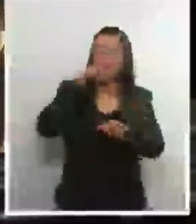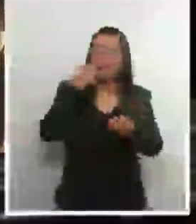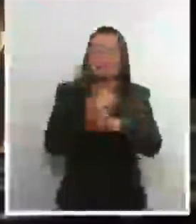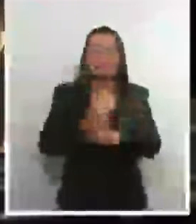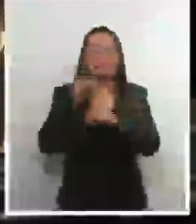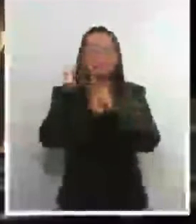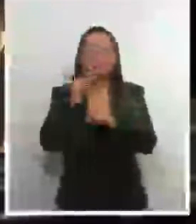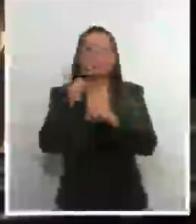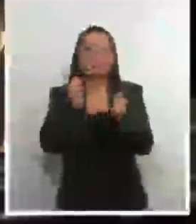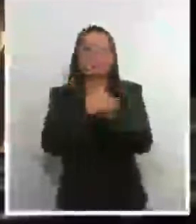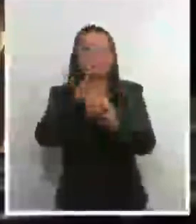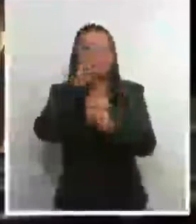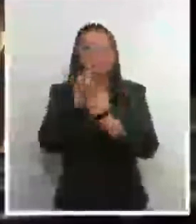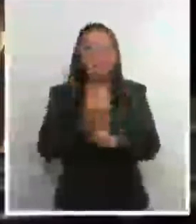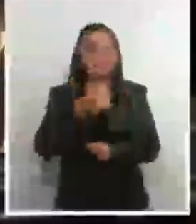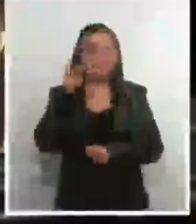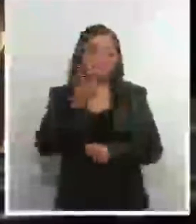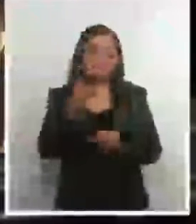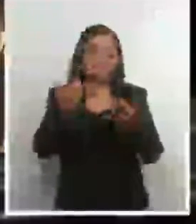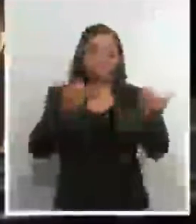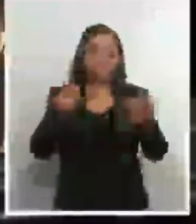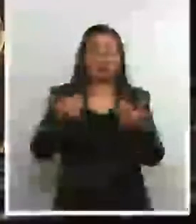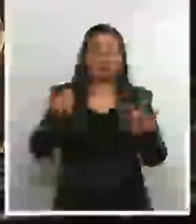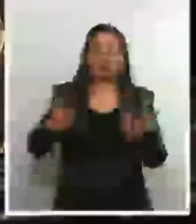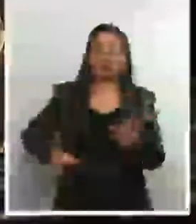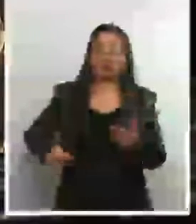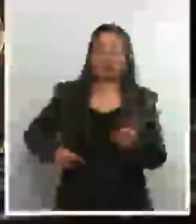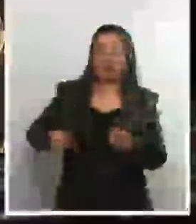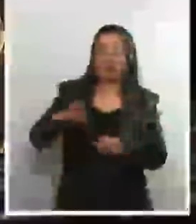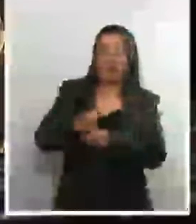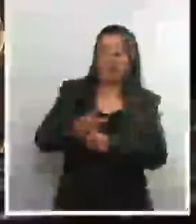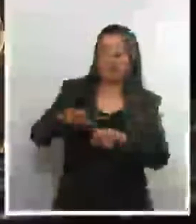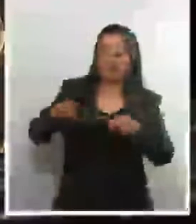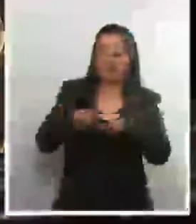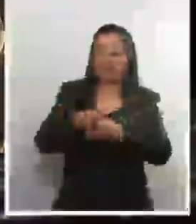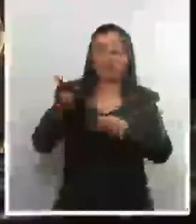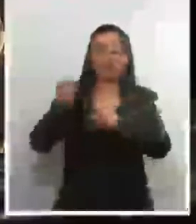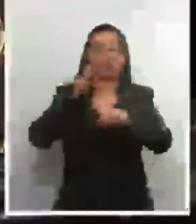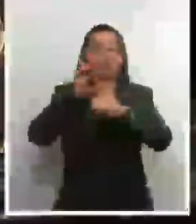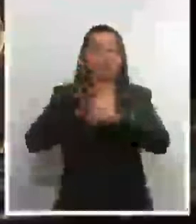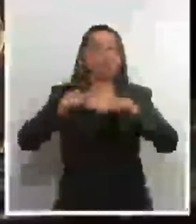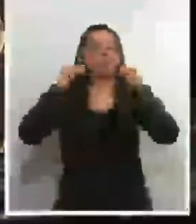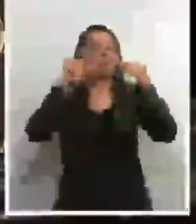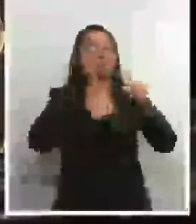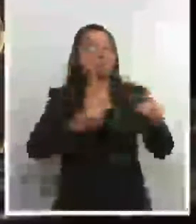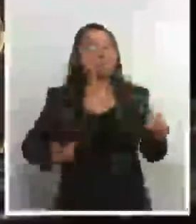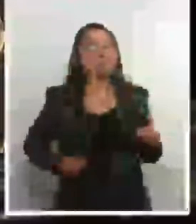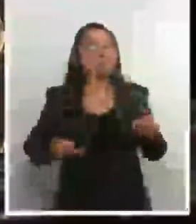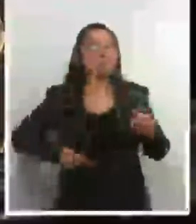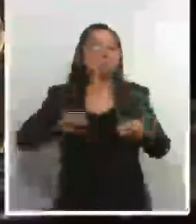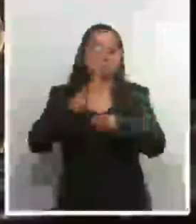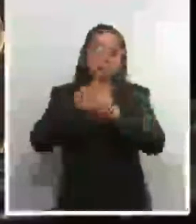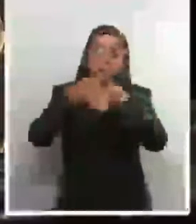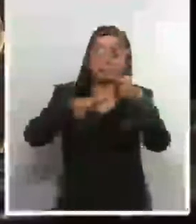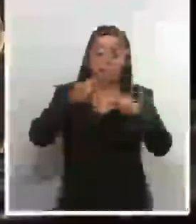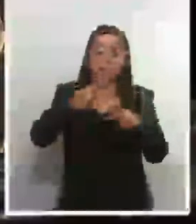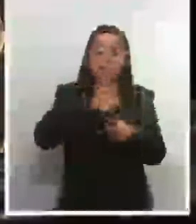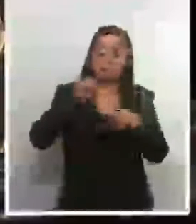esté limitado? Un Poder Ejecutivo local o federal deben tener